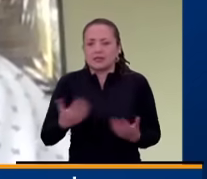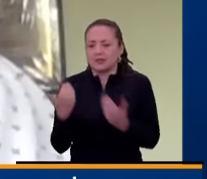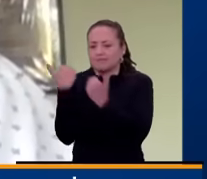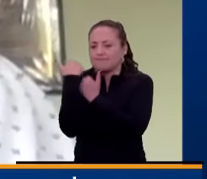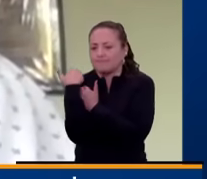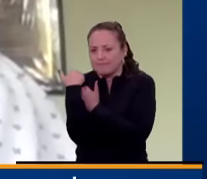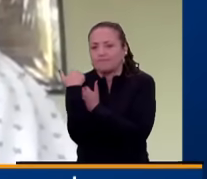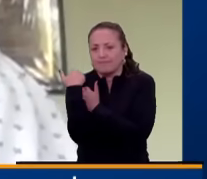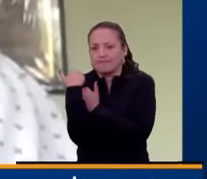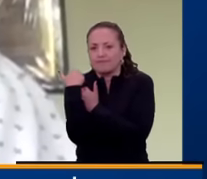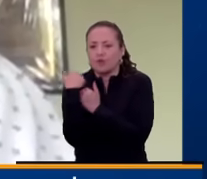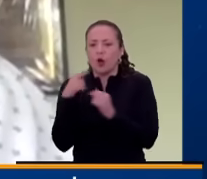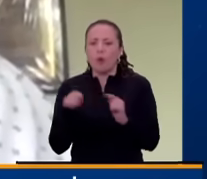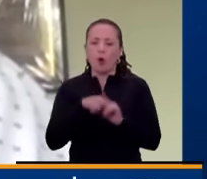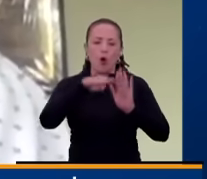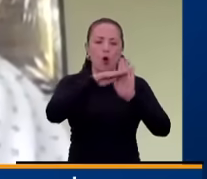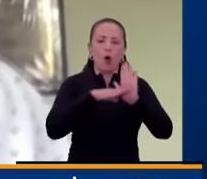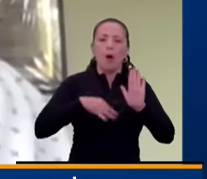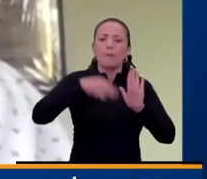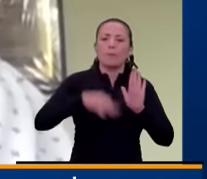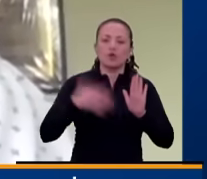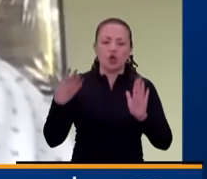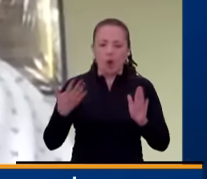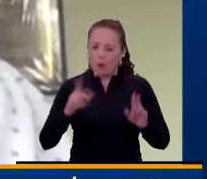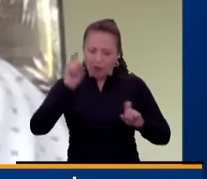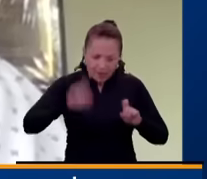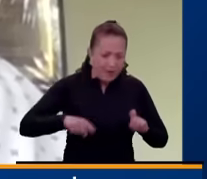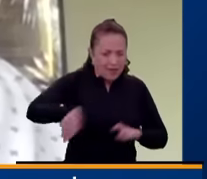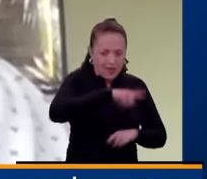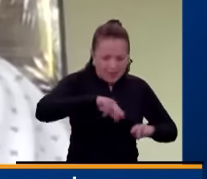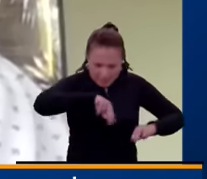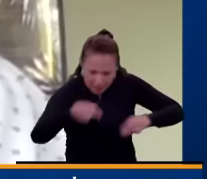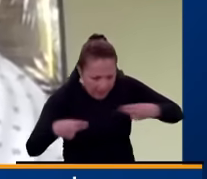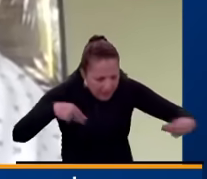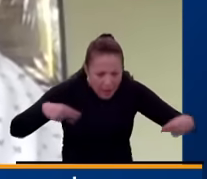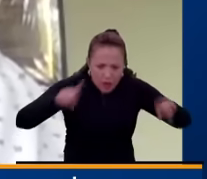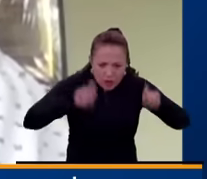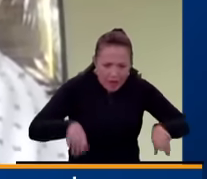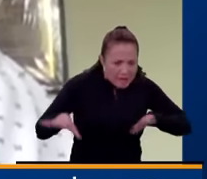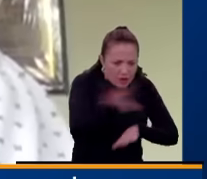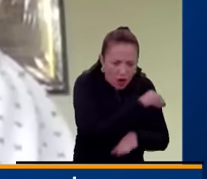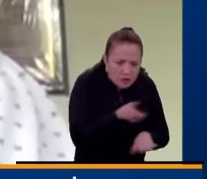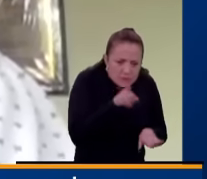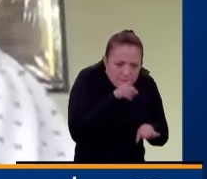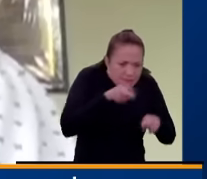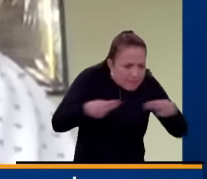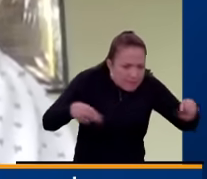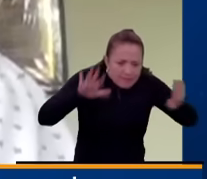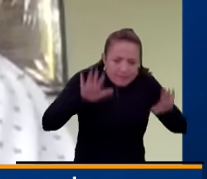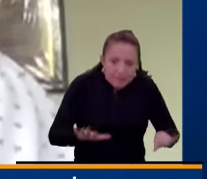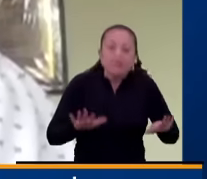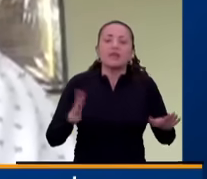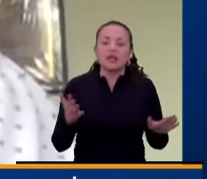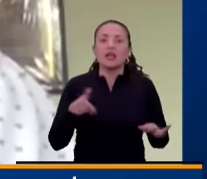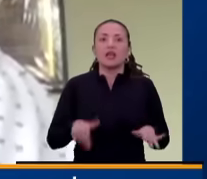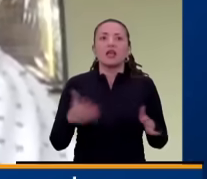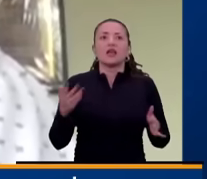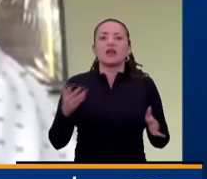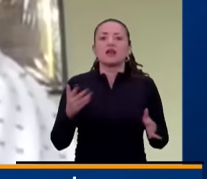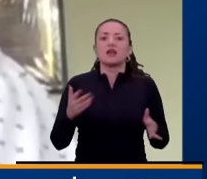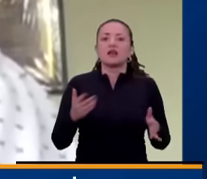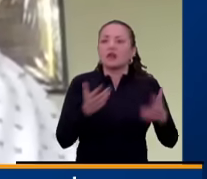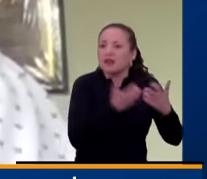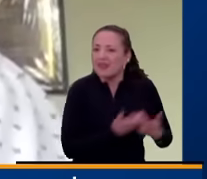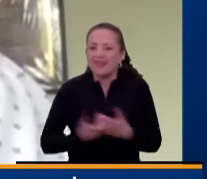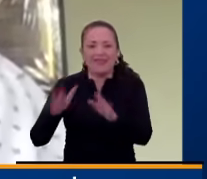hacer ese protocolo, de decirle, bueno, nos vamos a tirar todos, nos vamos a mantener todos ahí. Y pues la idea era no salir